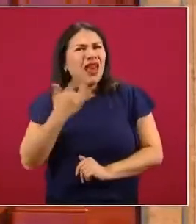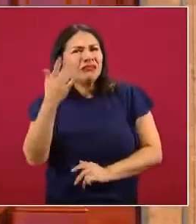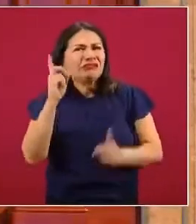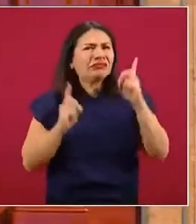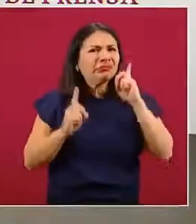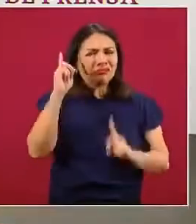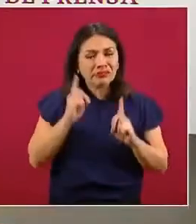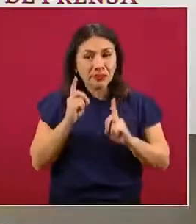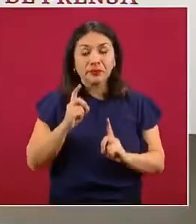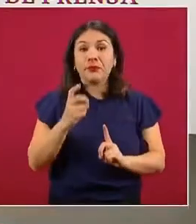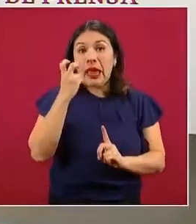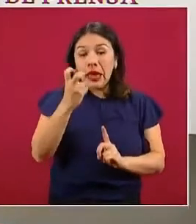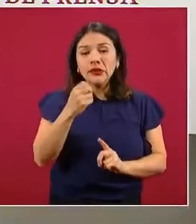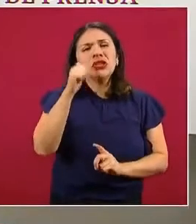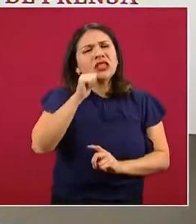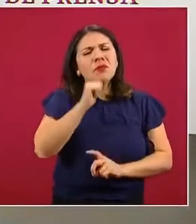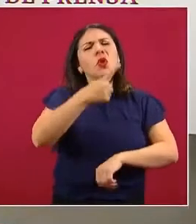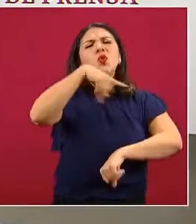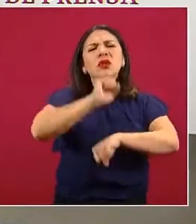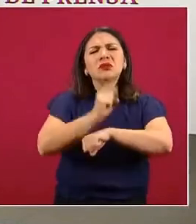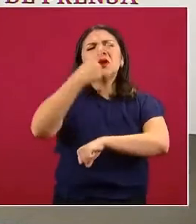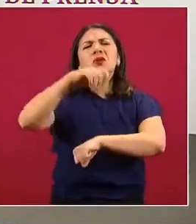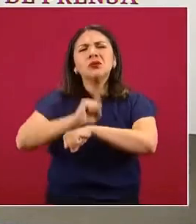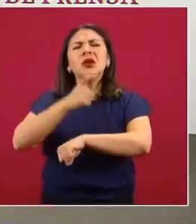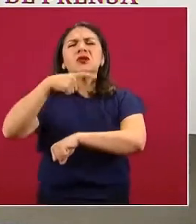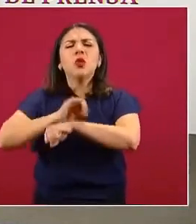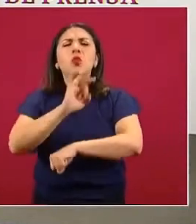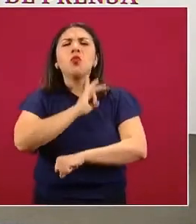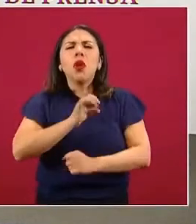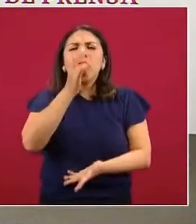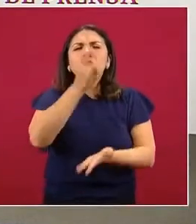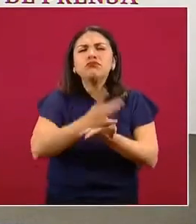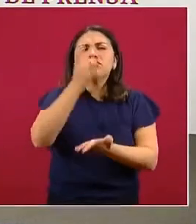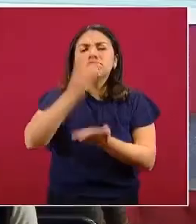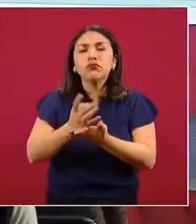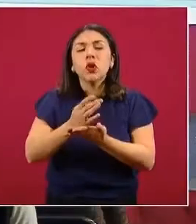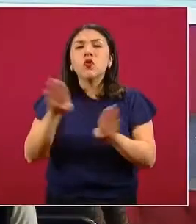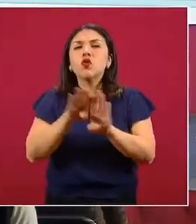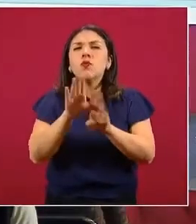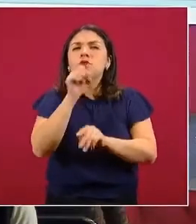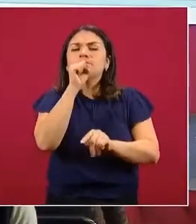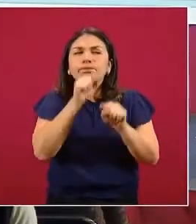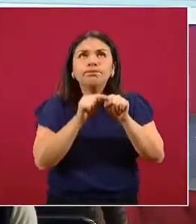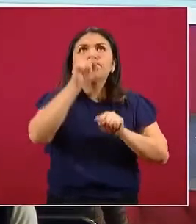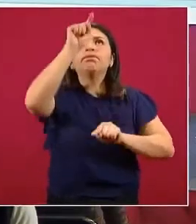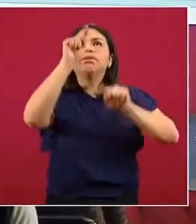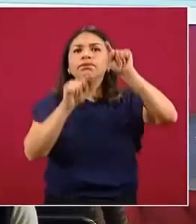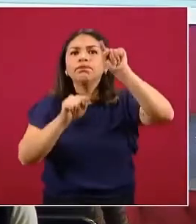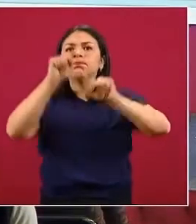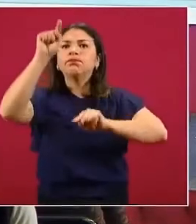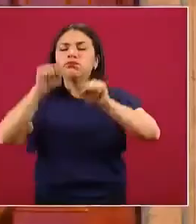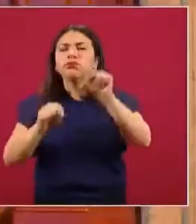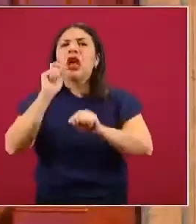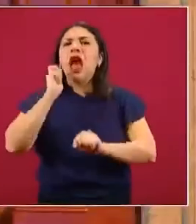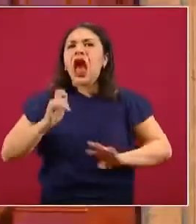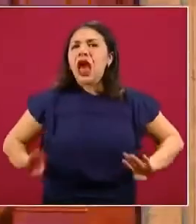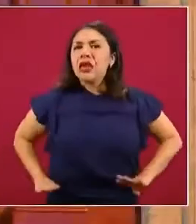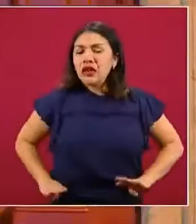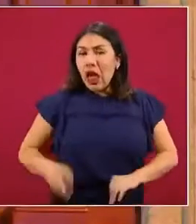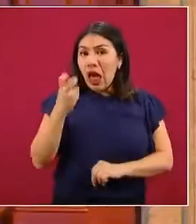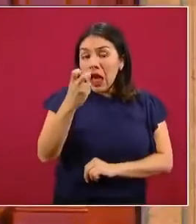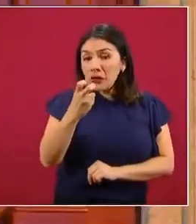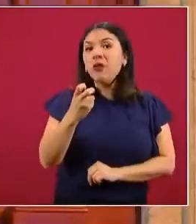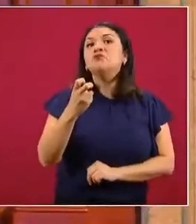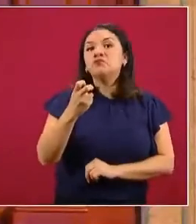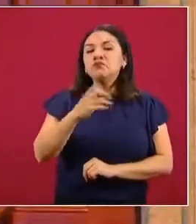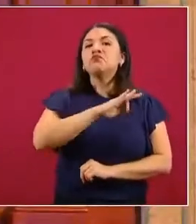clasificación. Y entonces semana con semana podemos identificar la altura total de la barra o de la columna y esto nos da